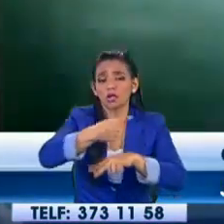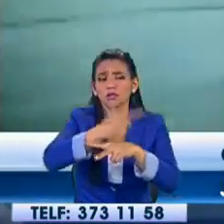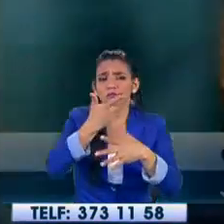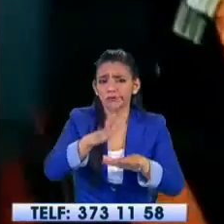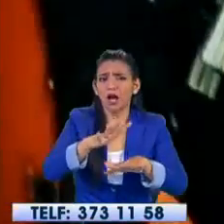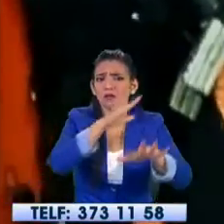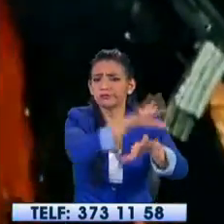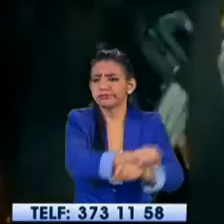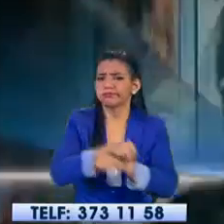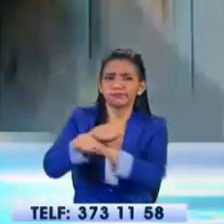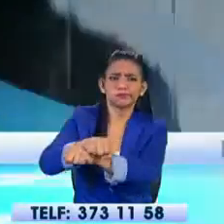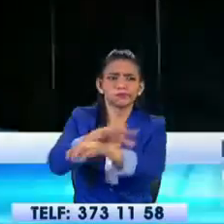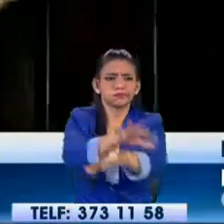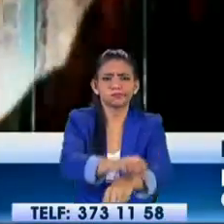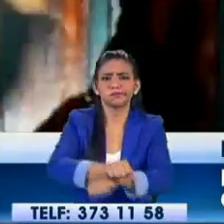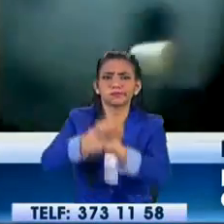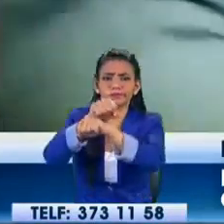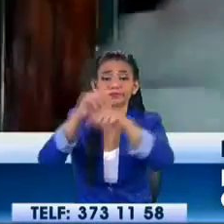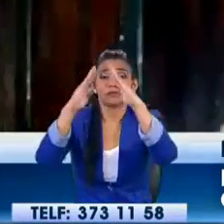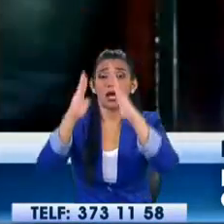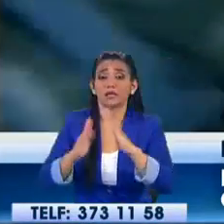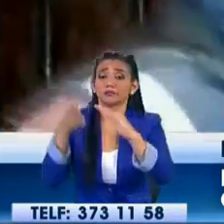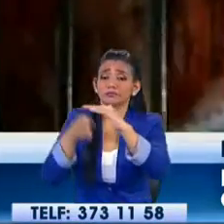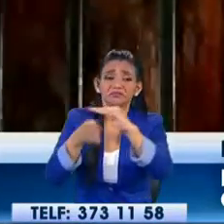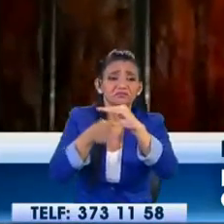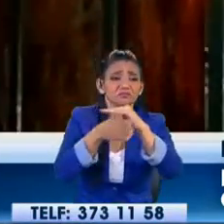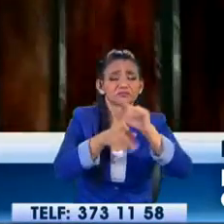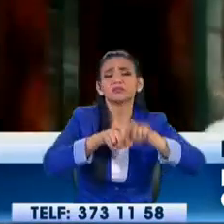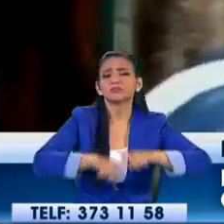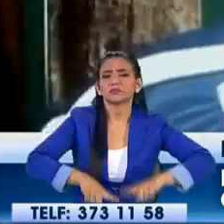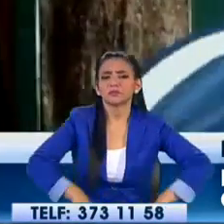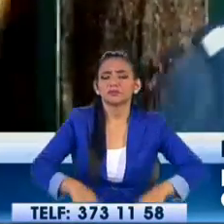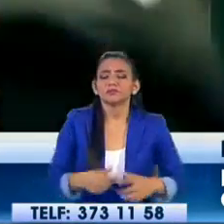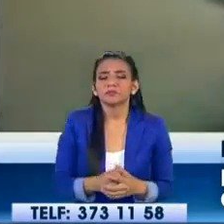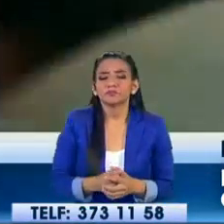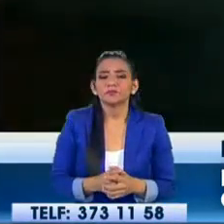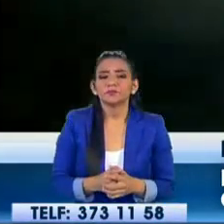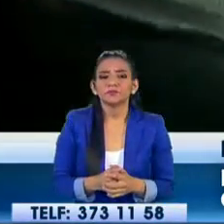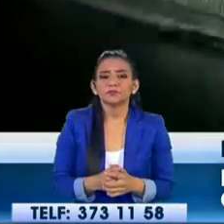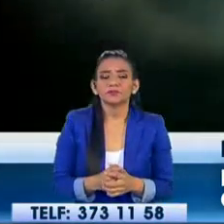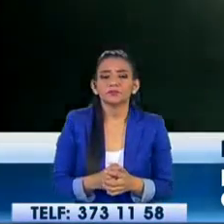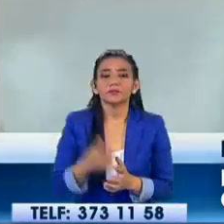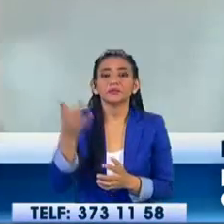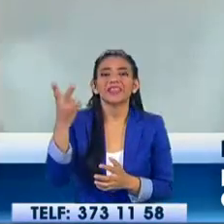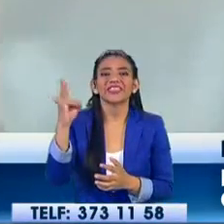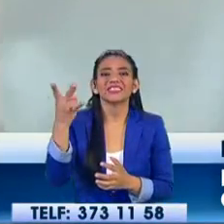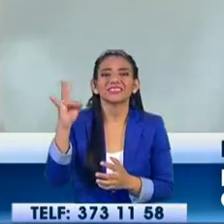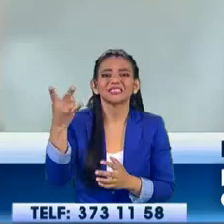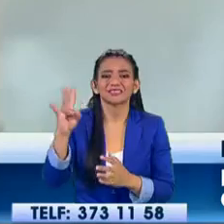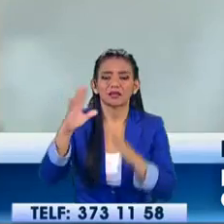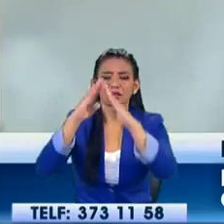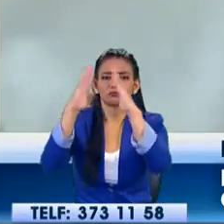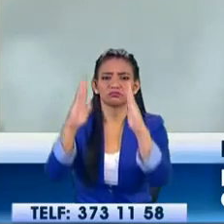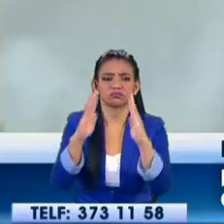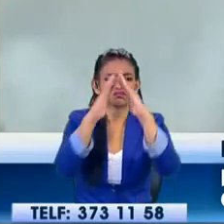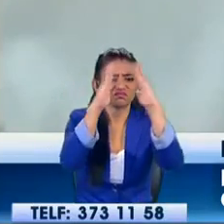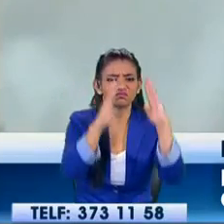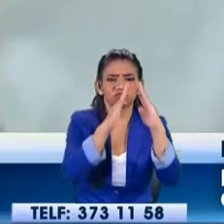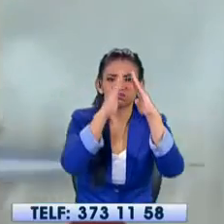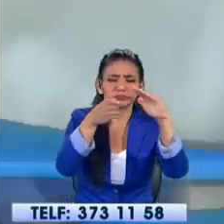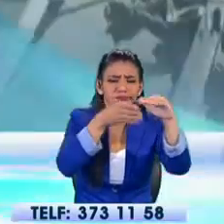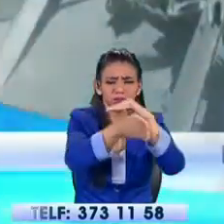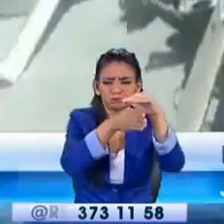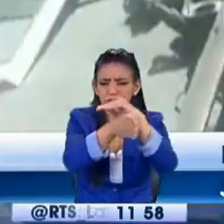allanamientos se cumplieron en forma simultánea en la Atenas del Ecuador. 17 blancos ubicados en la ciudad de Cuenca de